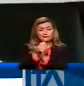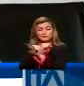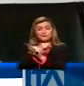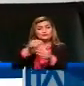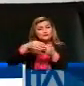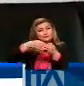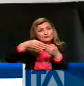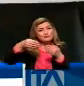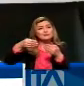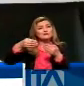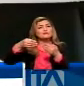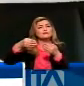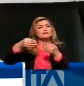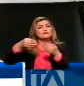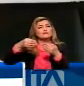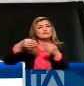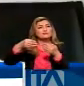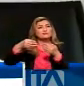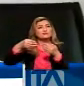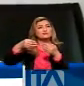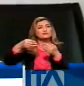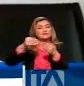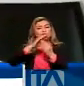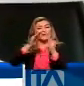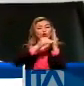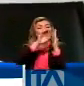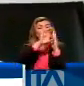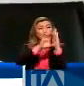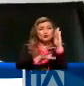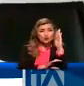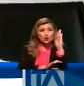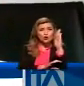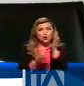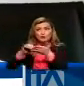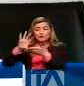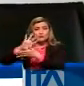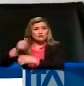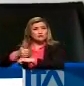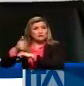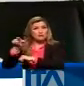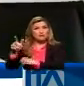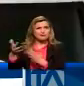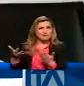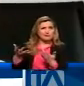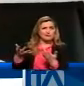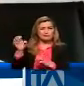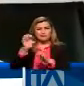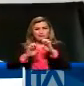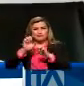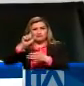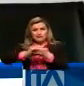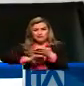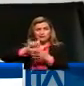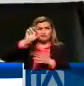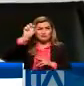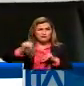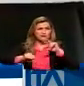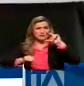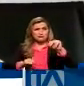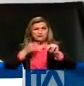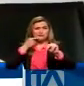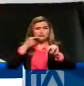de la dolarización es una cuestión totalmente inconstitucional. El CAL no tiene la atribución de no calificar el proyecto de ley argumentando